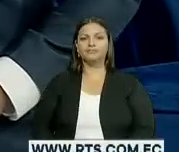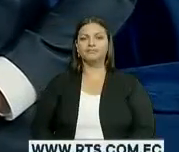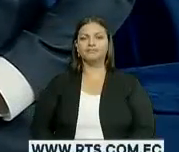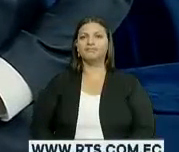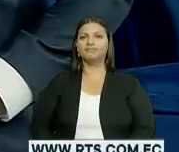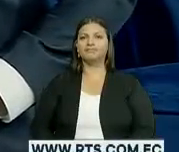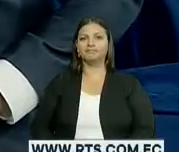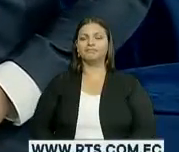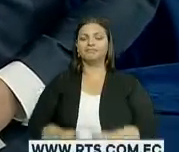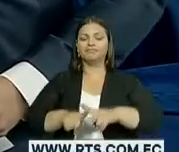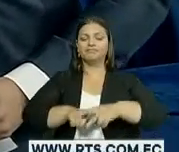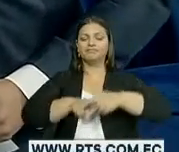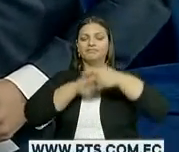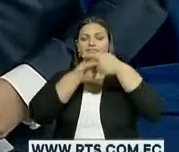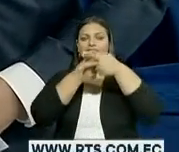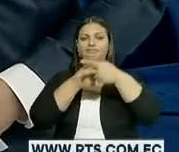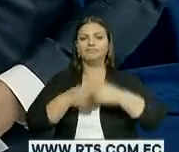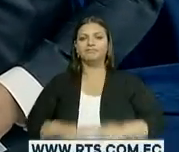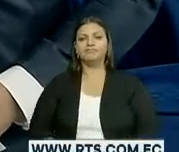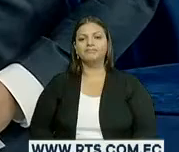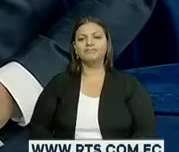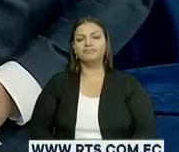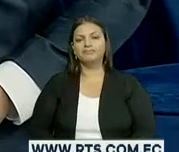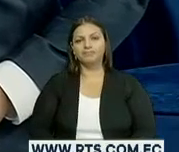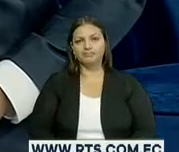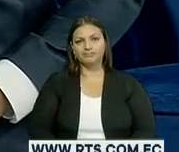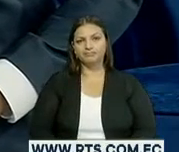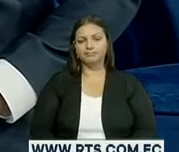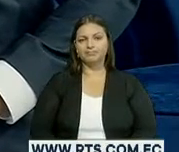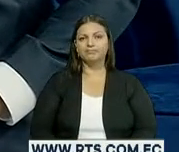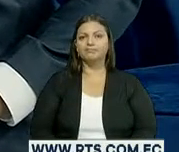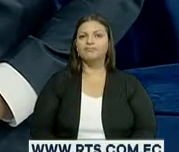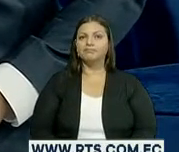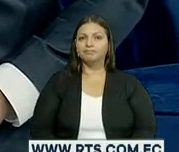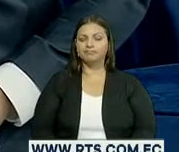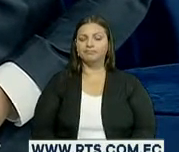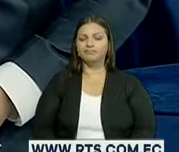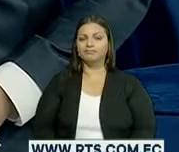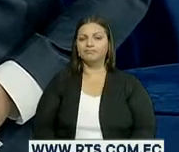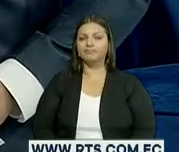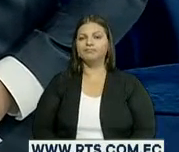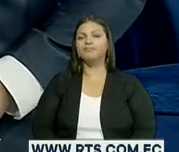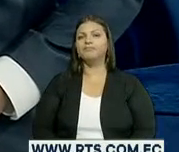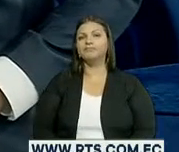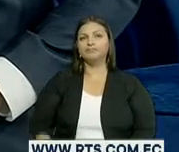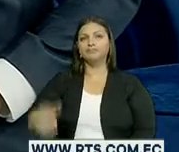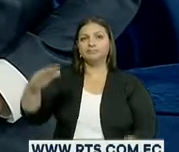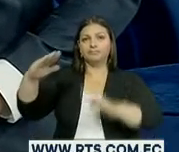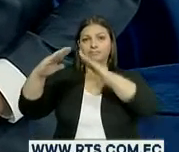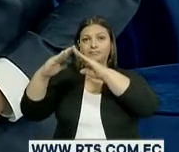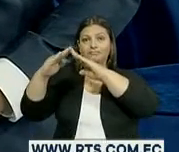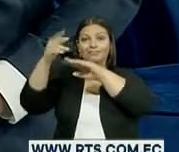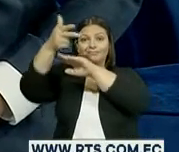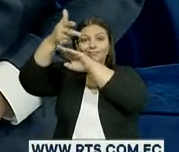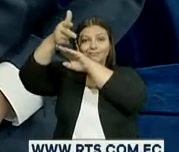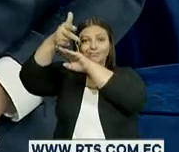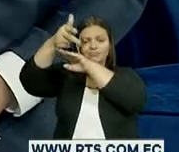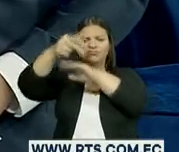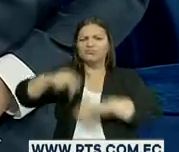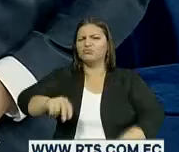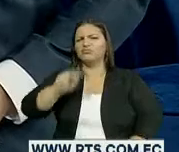bien, y arrancamos de inmediato la información y les contamos que cámaras de seguridad de una vivienda captaron el instante en el cual una